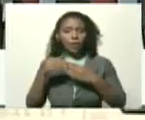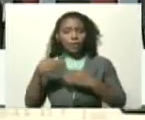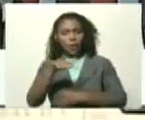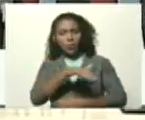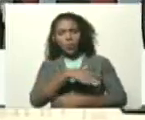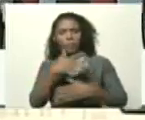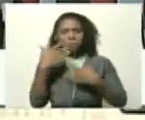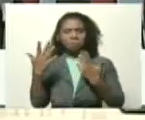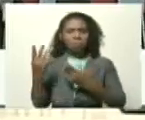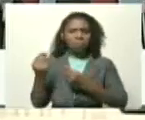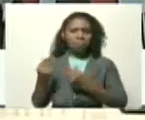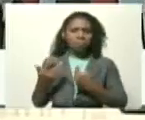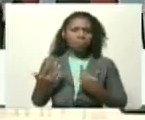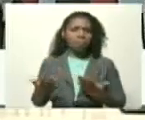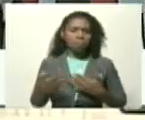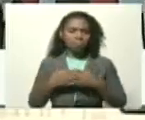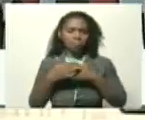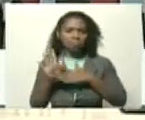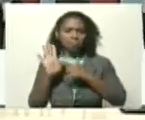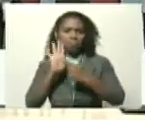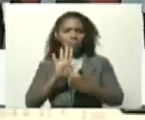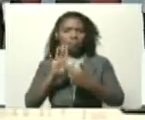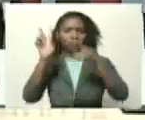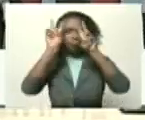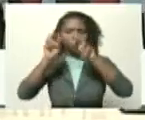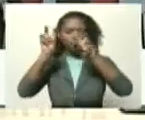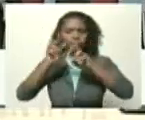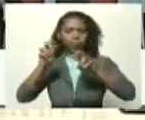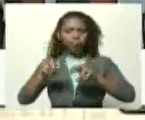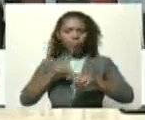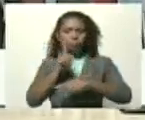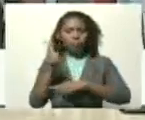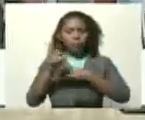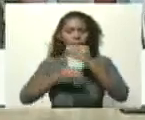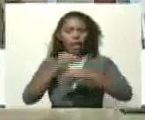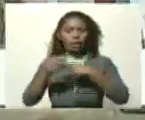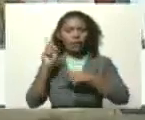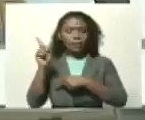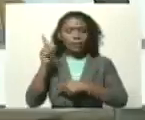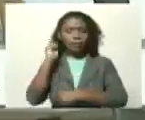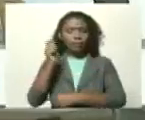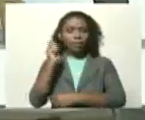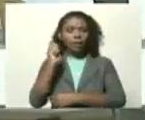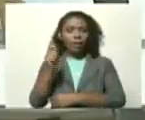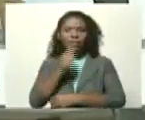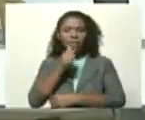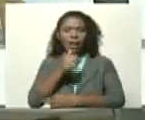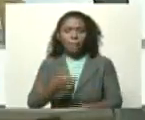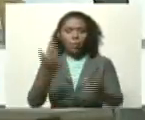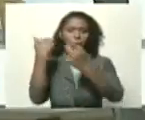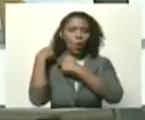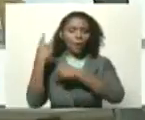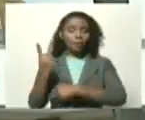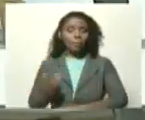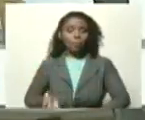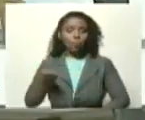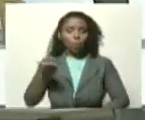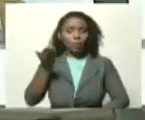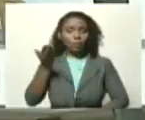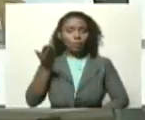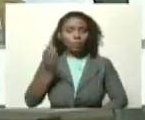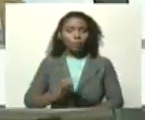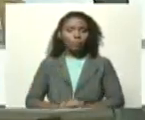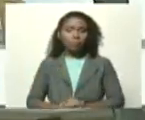ese dinero? Se abren pues las investigaciones, ha sido encomendada esta tarea a quien preside esta importante